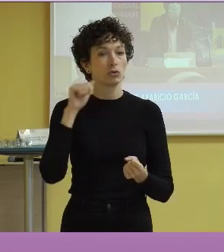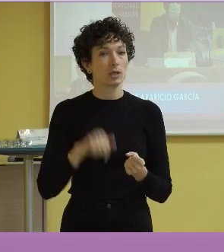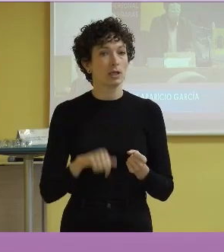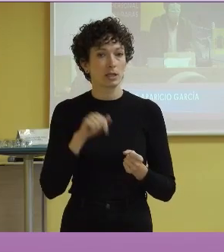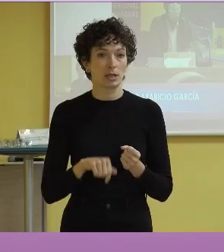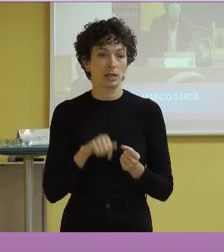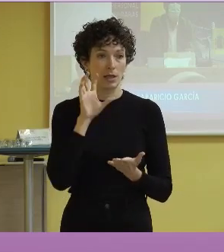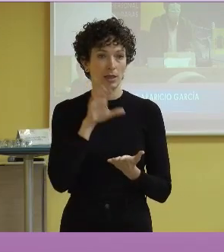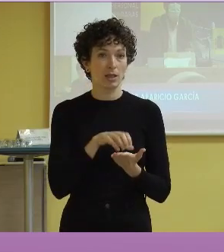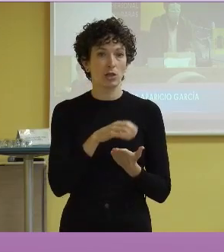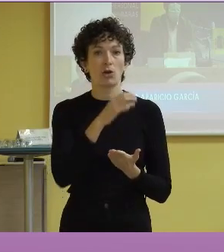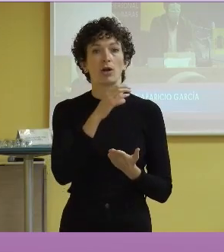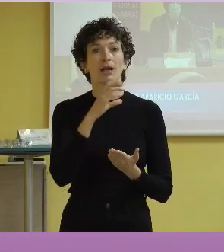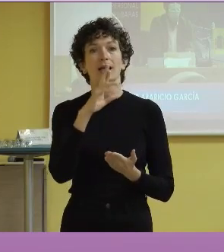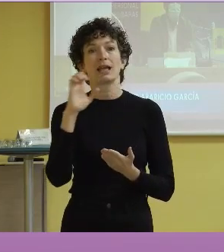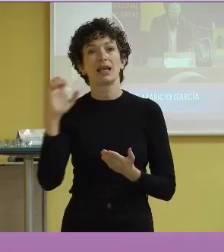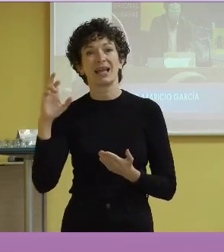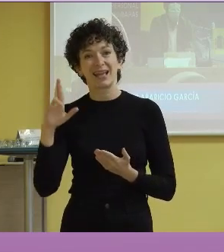desde el centro CREER.